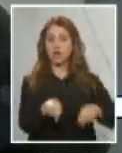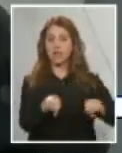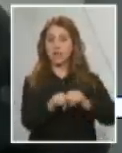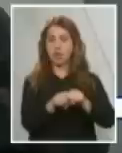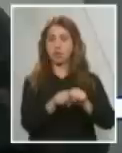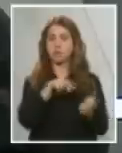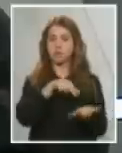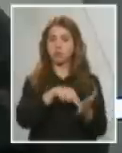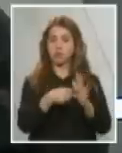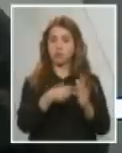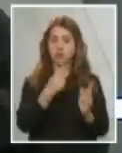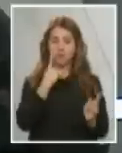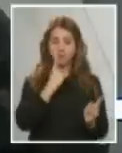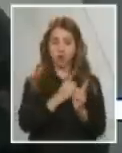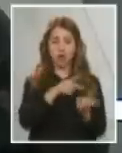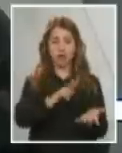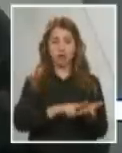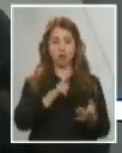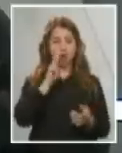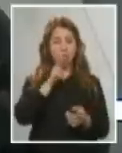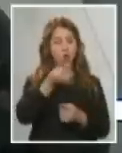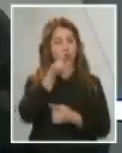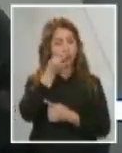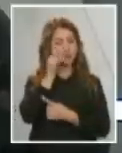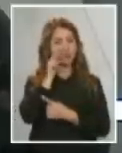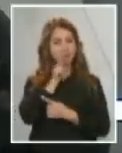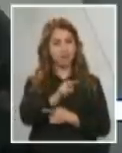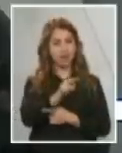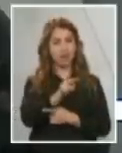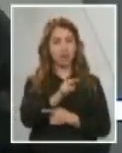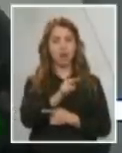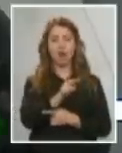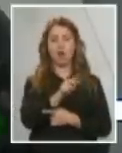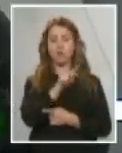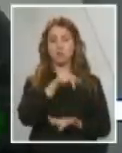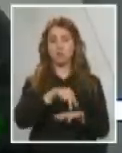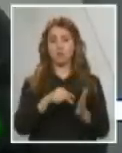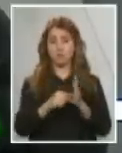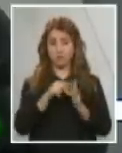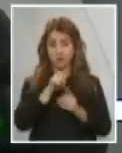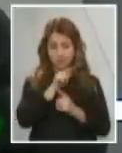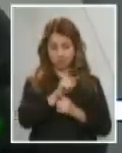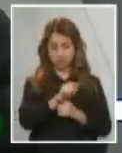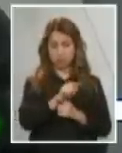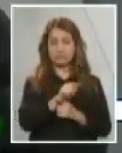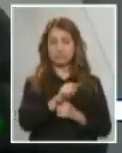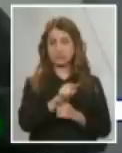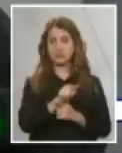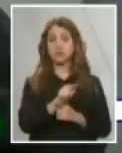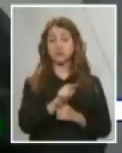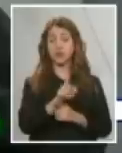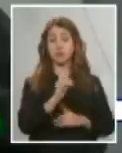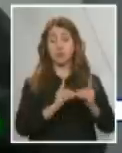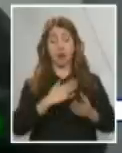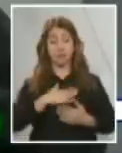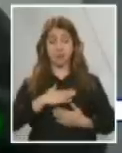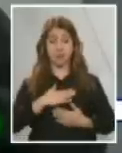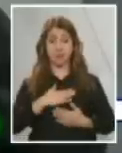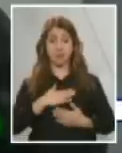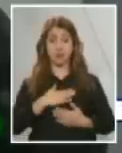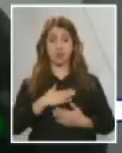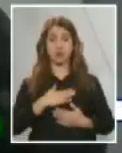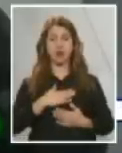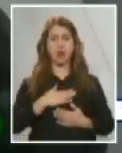una problemática real, cuando uno la observa y ve in situ esa problemática, y que quizás para uno es